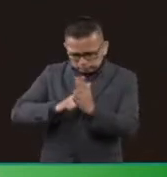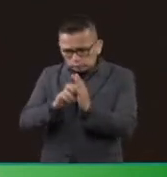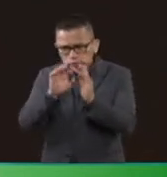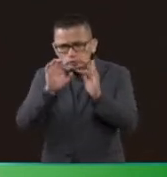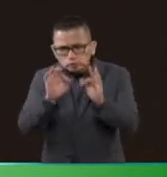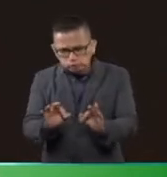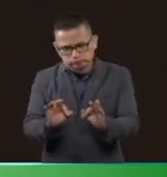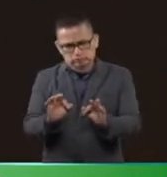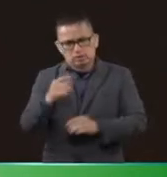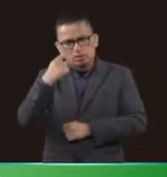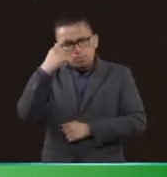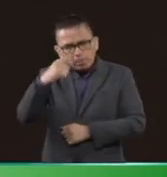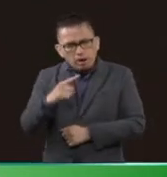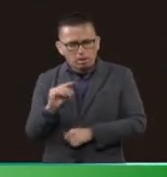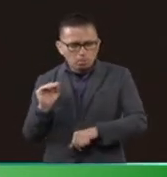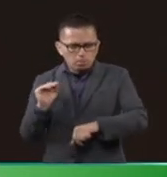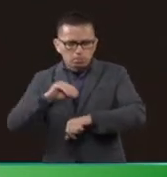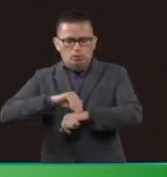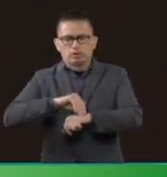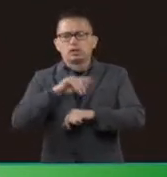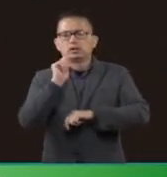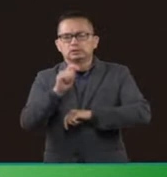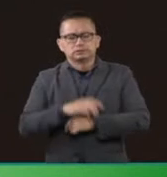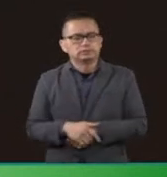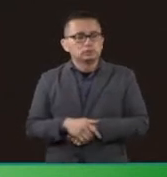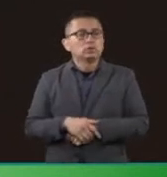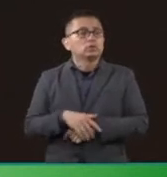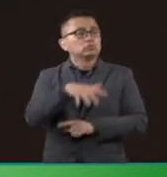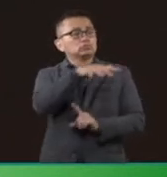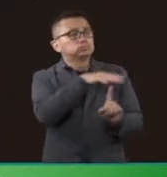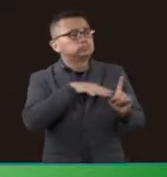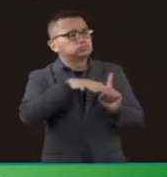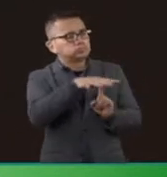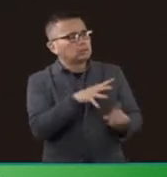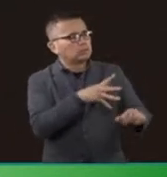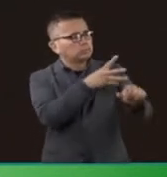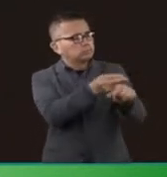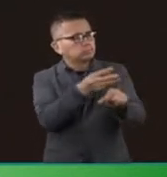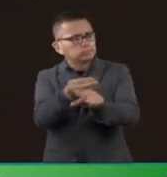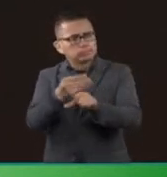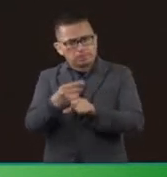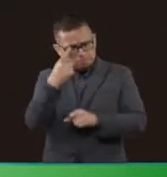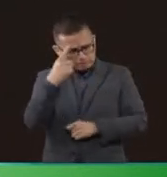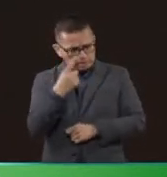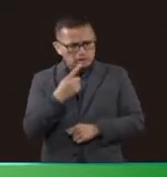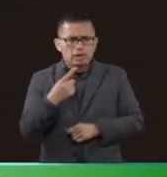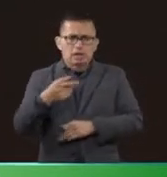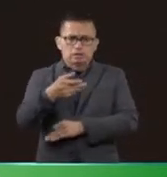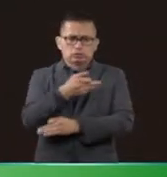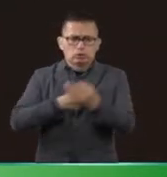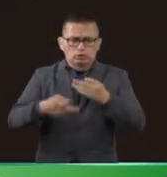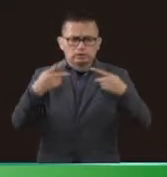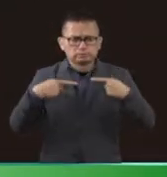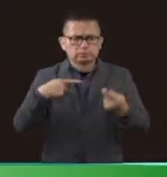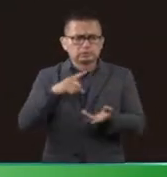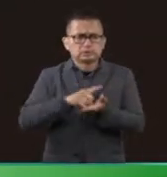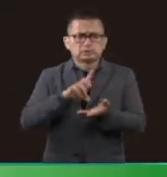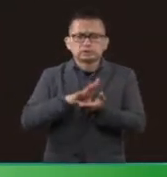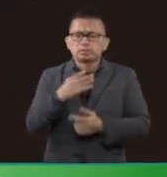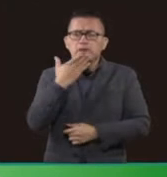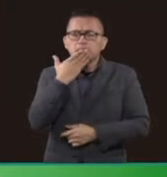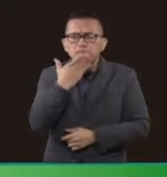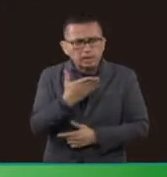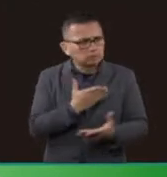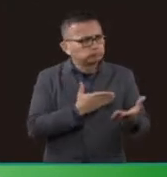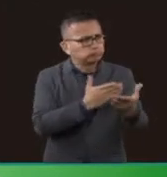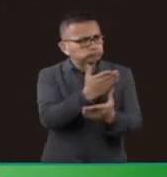creación de los ajustes razonables y las condiciones que garanticen la igualdad de oportunidades que les permitan